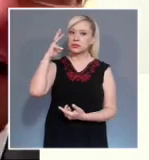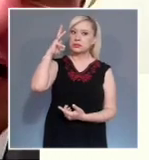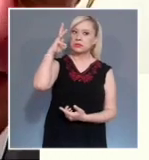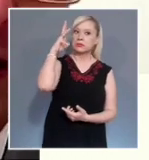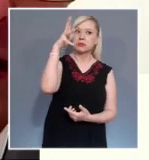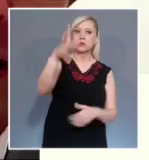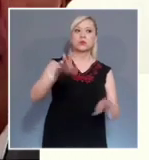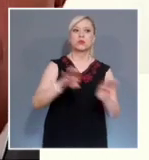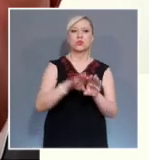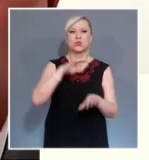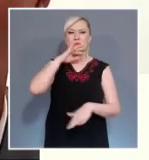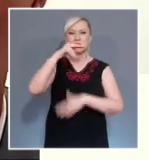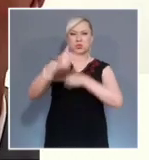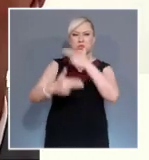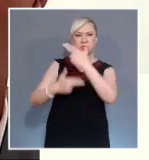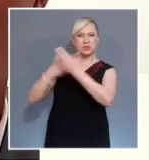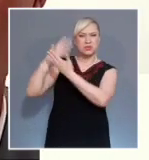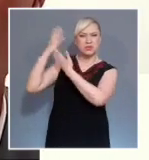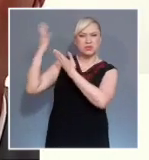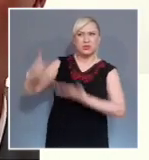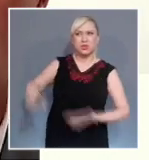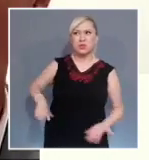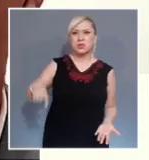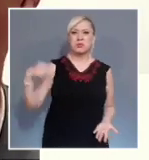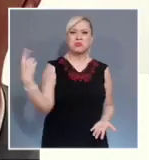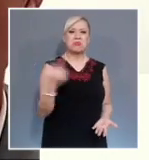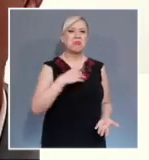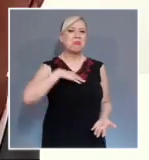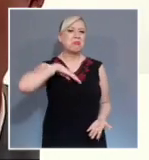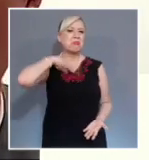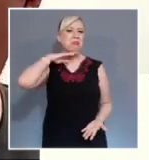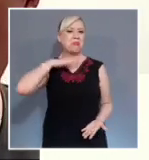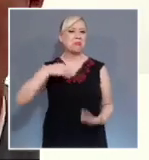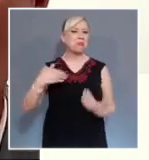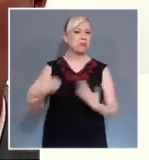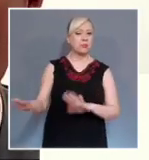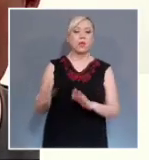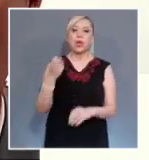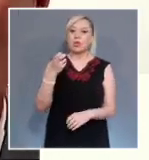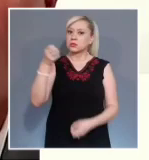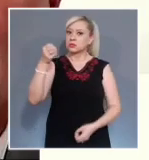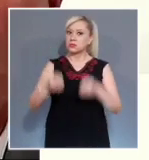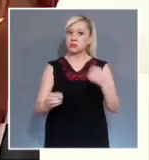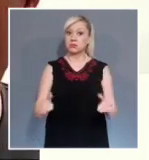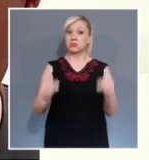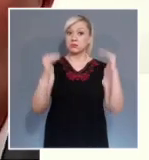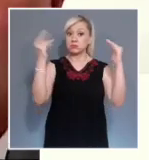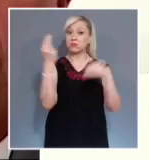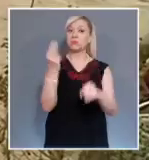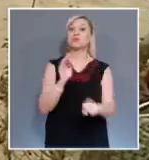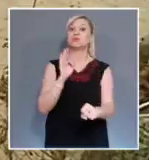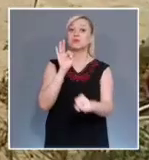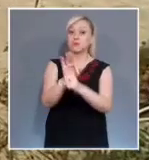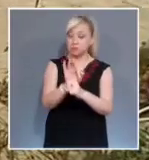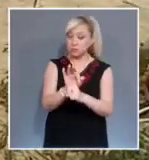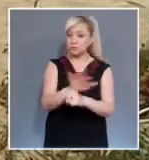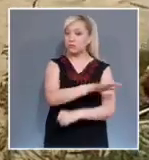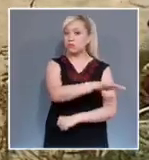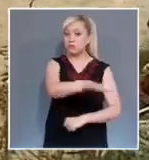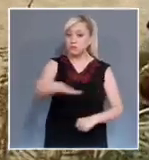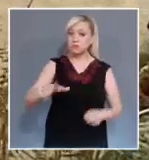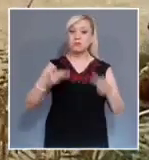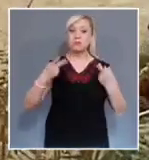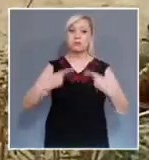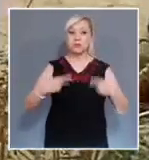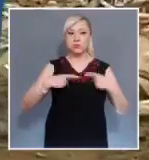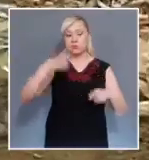cortoplacista de los gobiernos es la razón de ser de los tribunales constitucionales cuya tarea principal es preservar